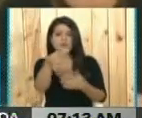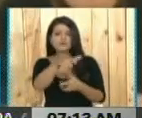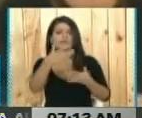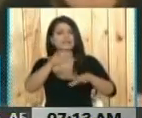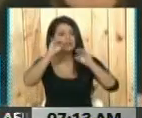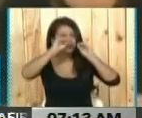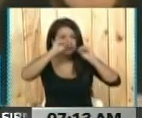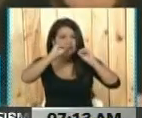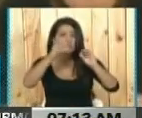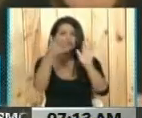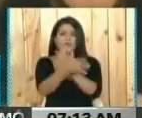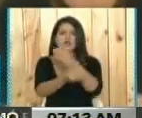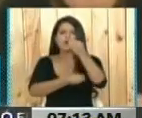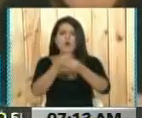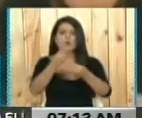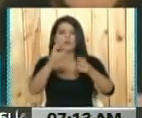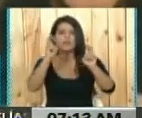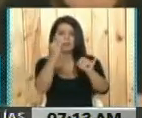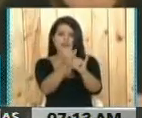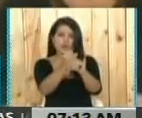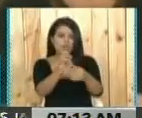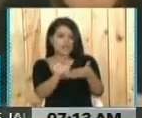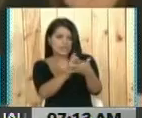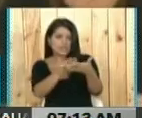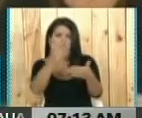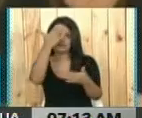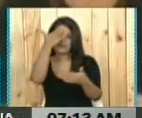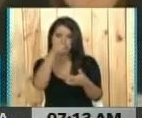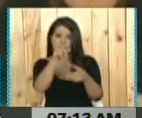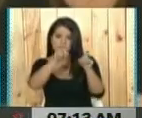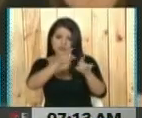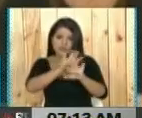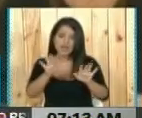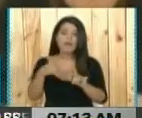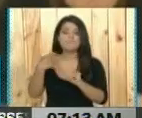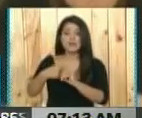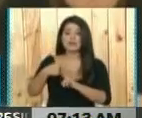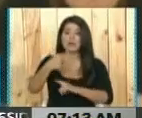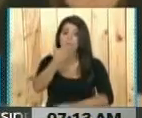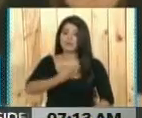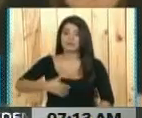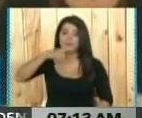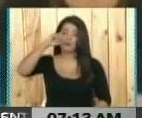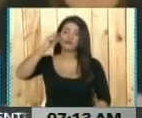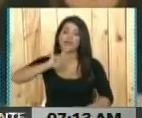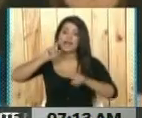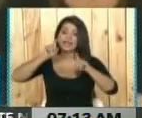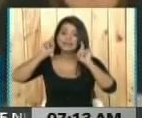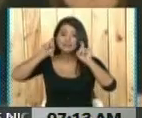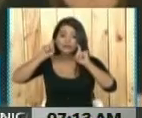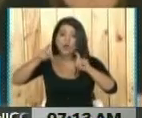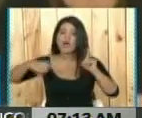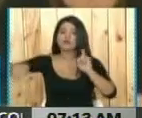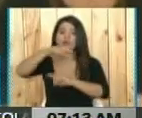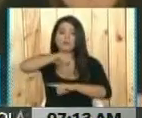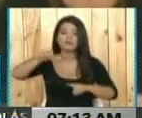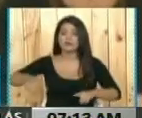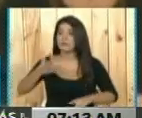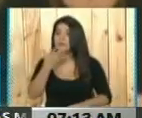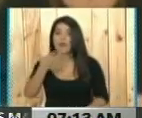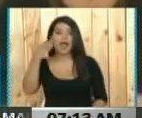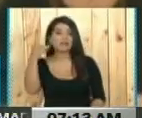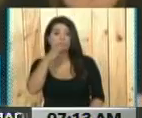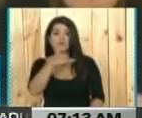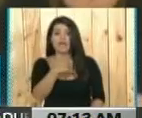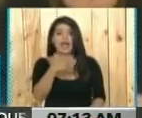alfabetizadas tecnológicamente y el presidente Nicolás Maduro ha lanzado un nuevo programa para alfabetizar digitalmente a todo ciudadano excluido del uso